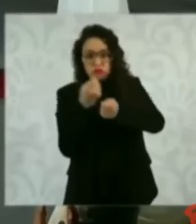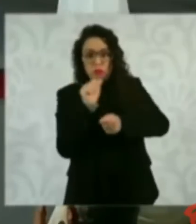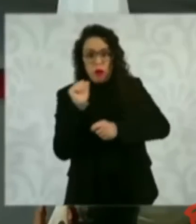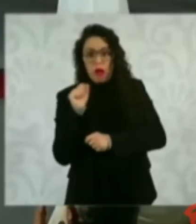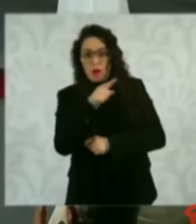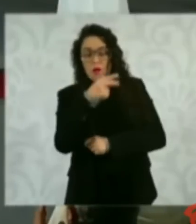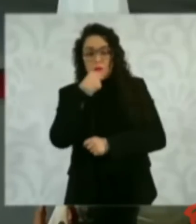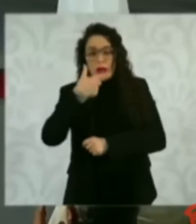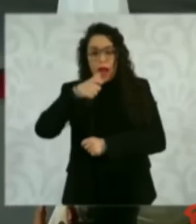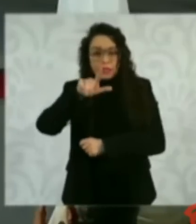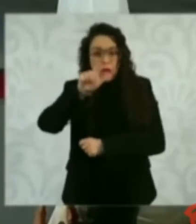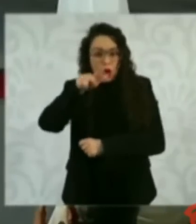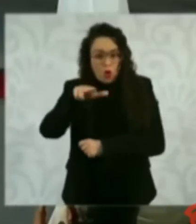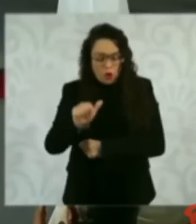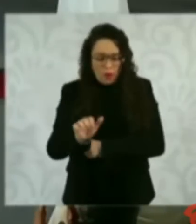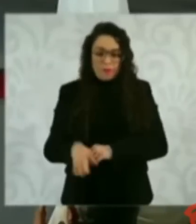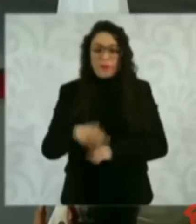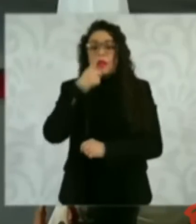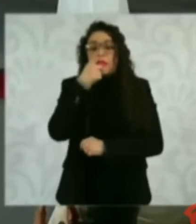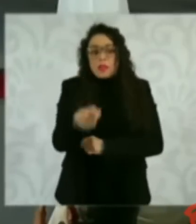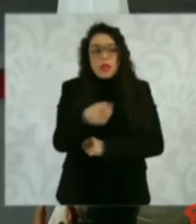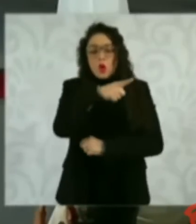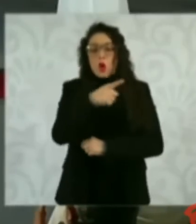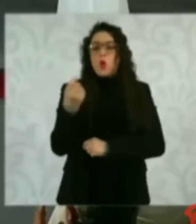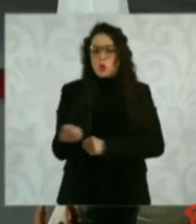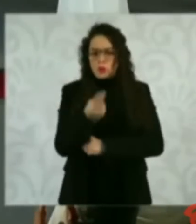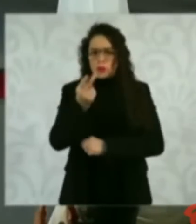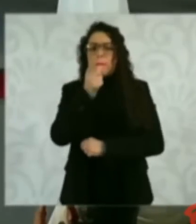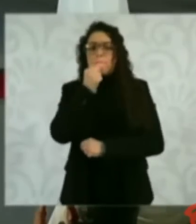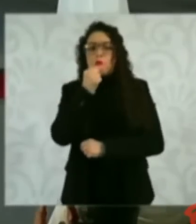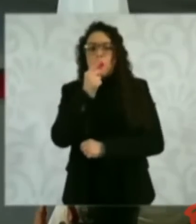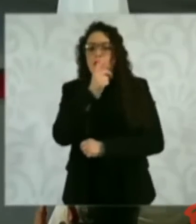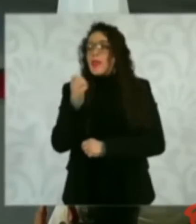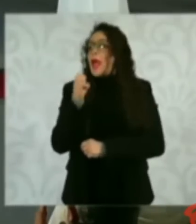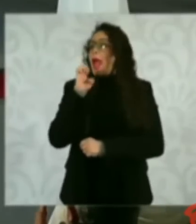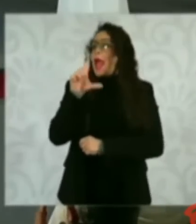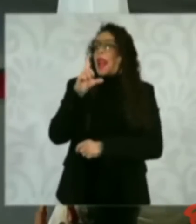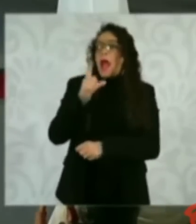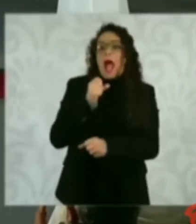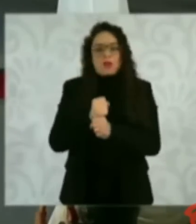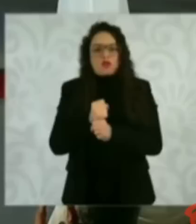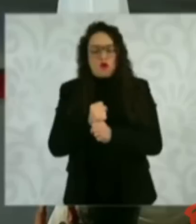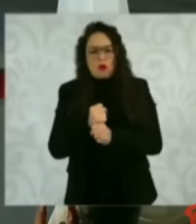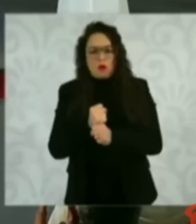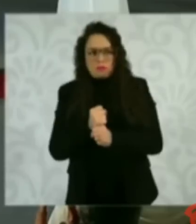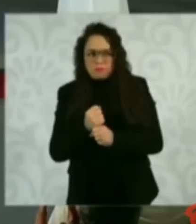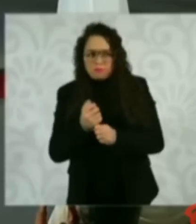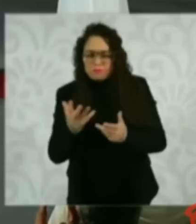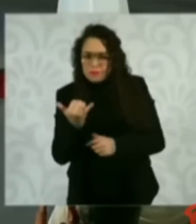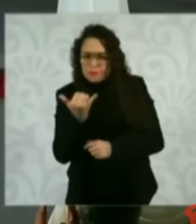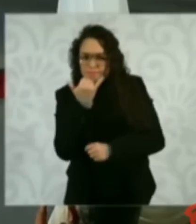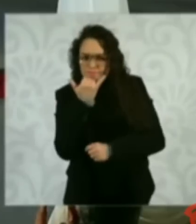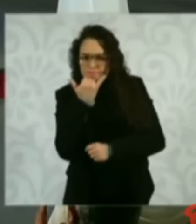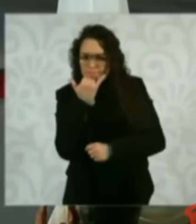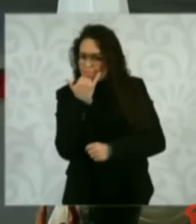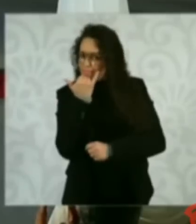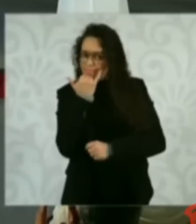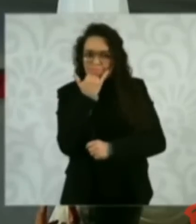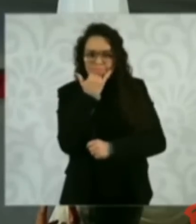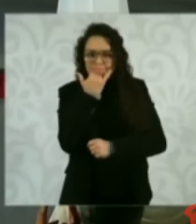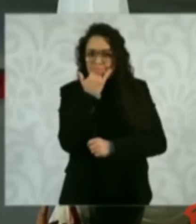Algunos dicen que fue policía del año, pero señor, esto no hace más que confirmar que fue su cortina de